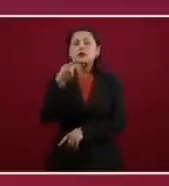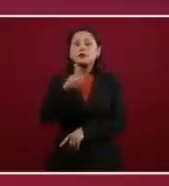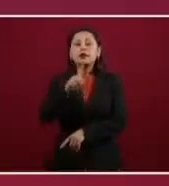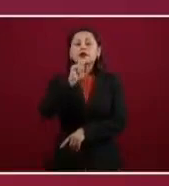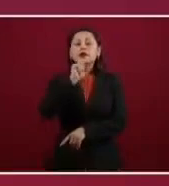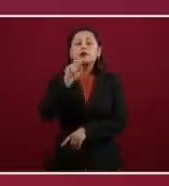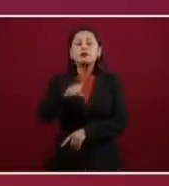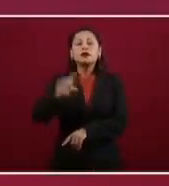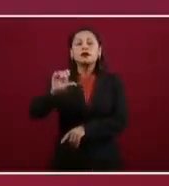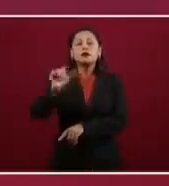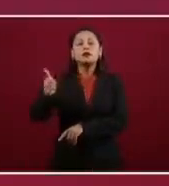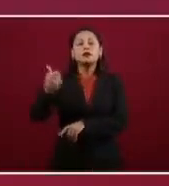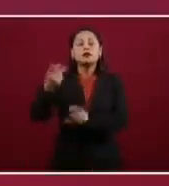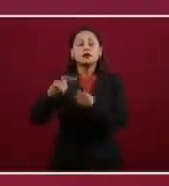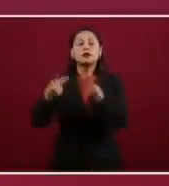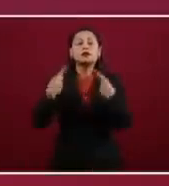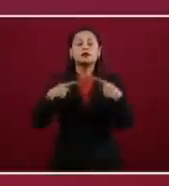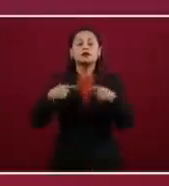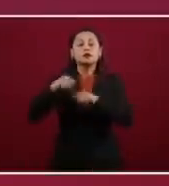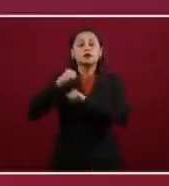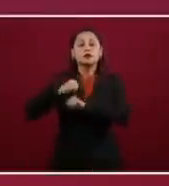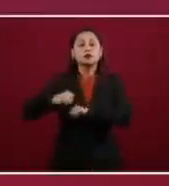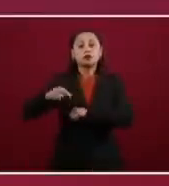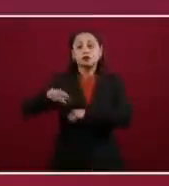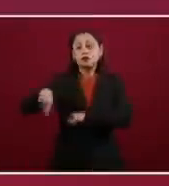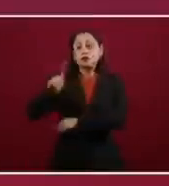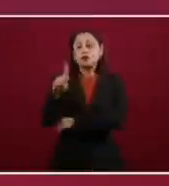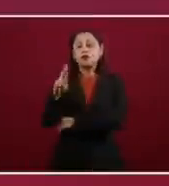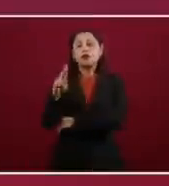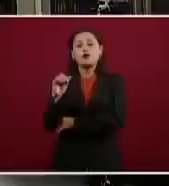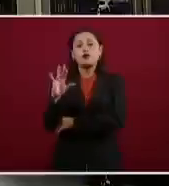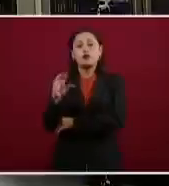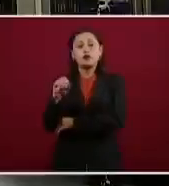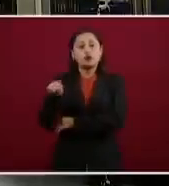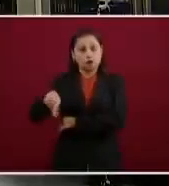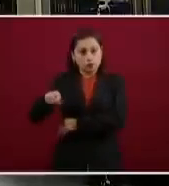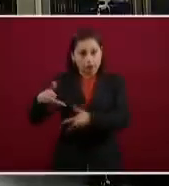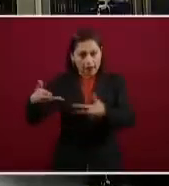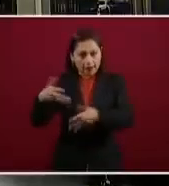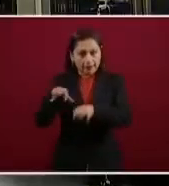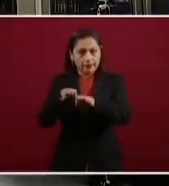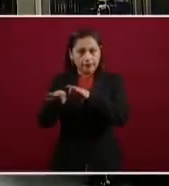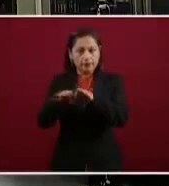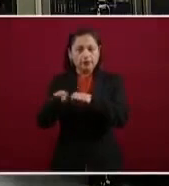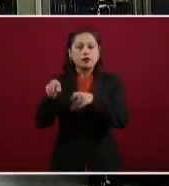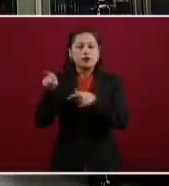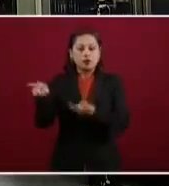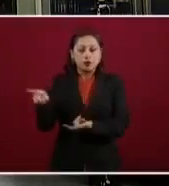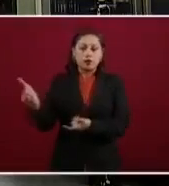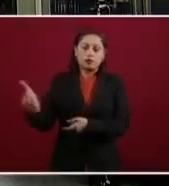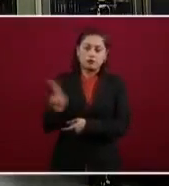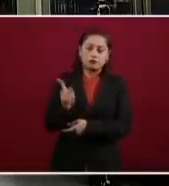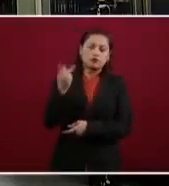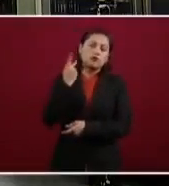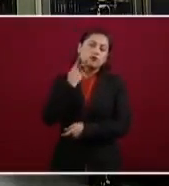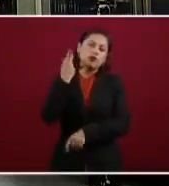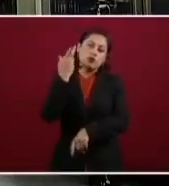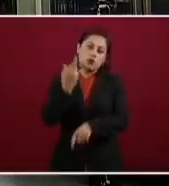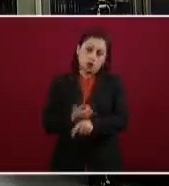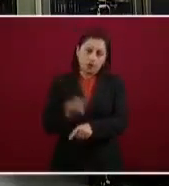profeco haga su trabajo y ahí viene el procurador a hacer su trabajo